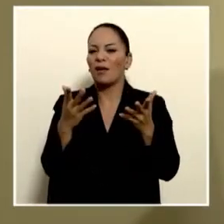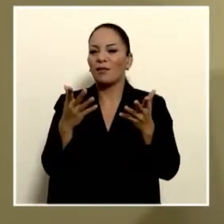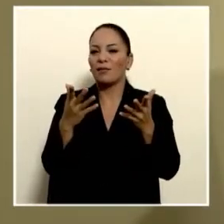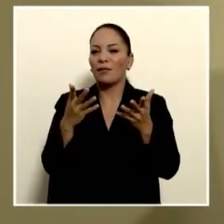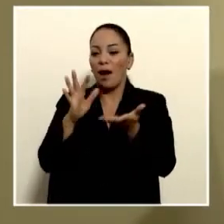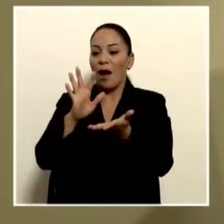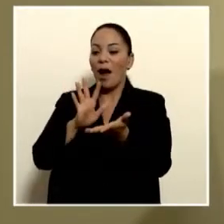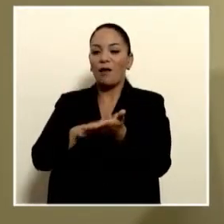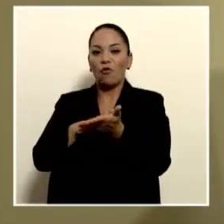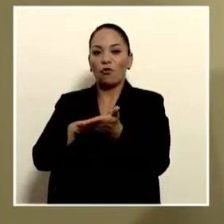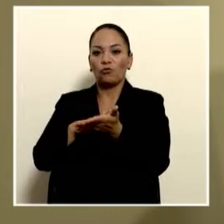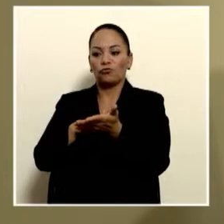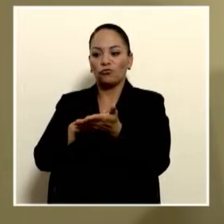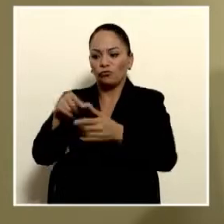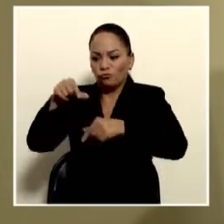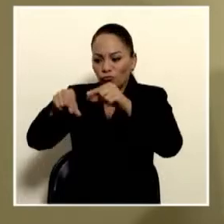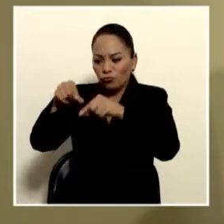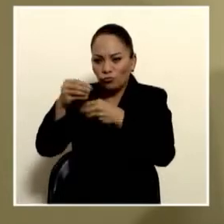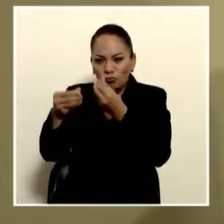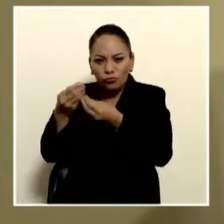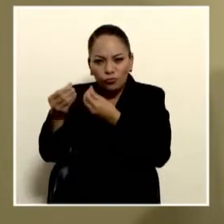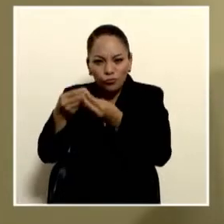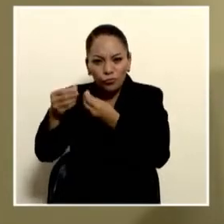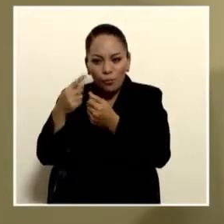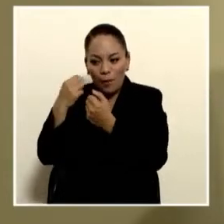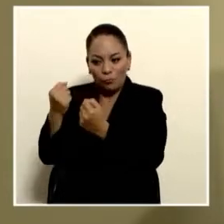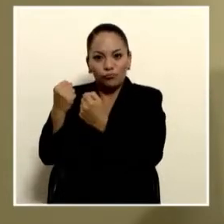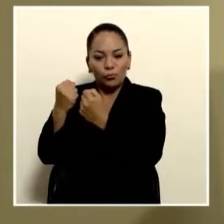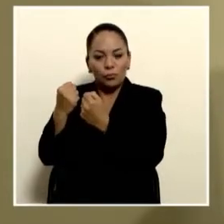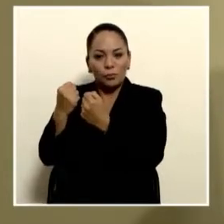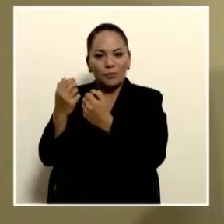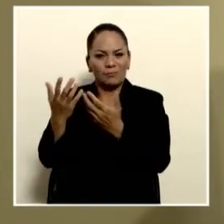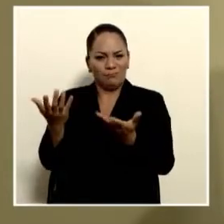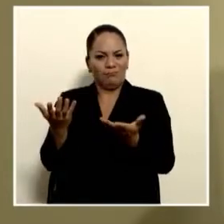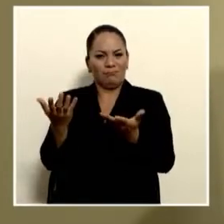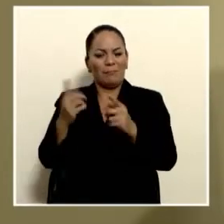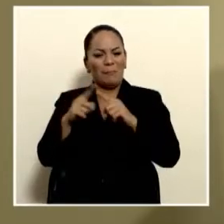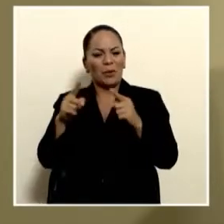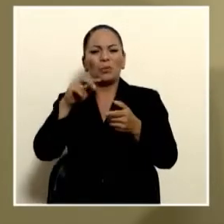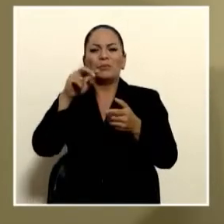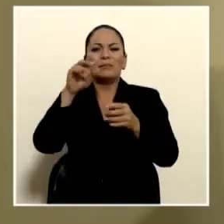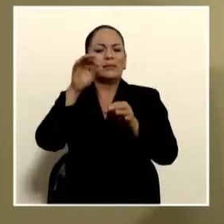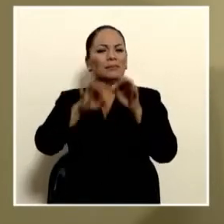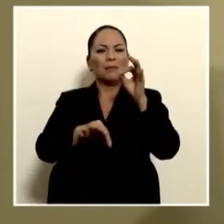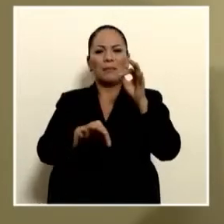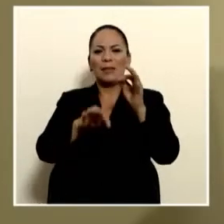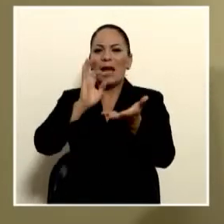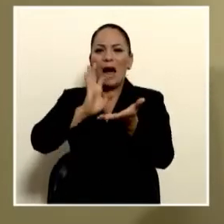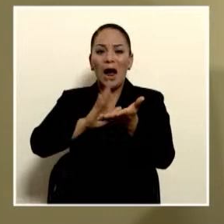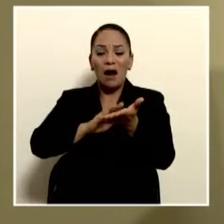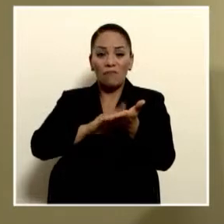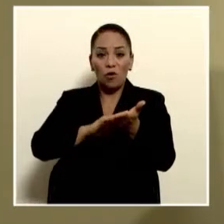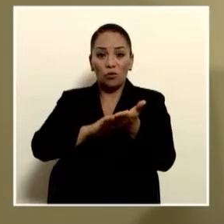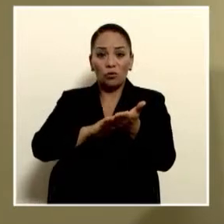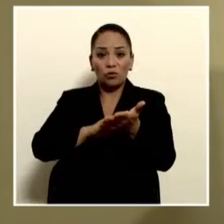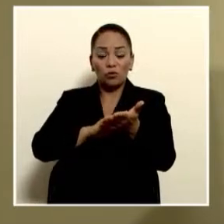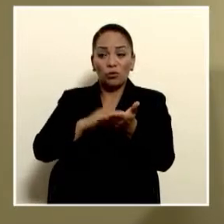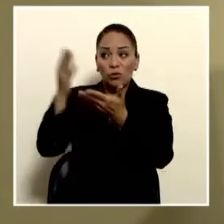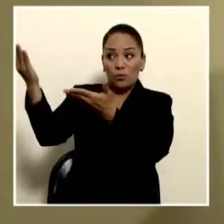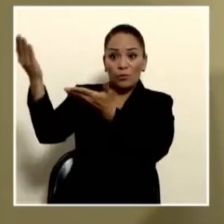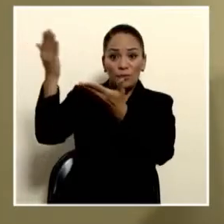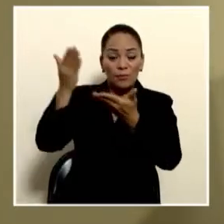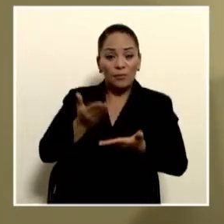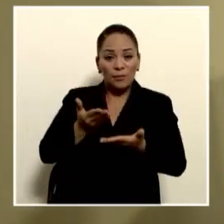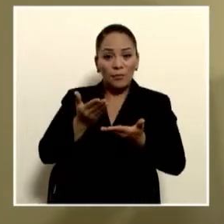fortificar el arroz. Y eso es simplemente agarrar el arroz que se importa y